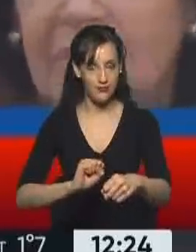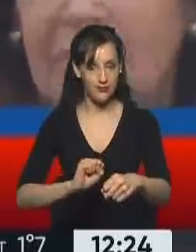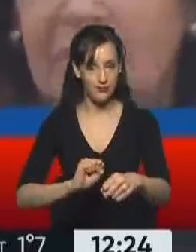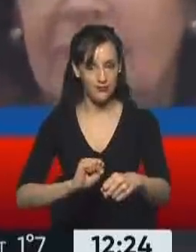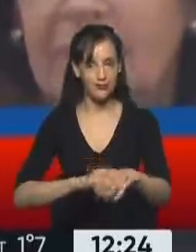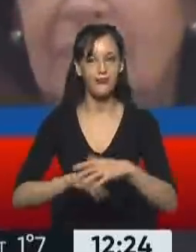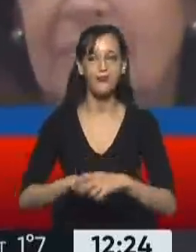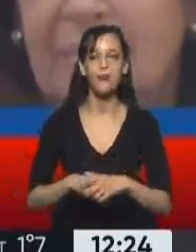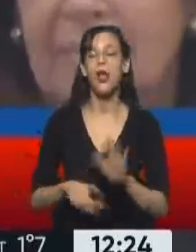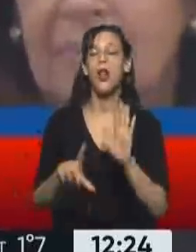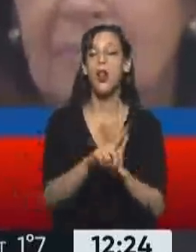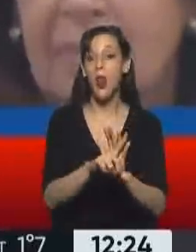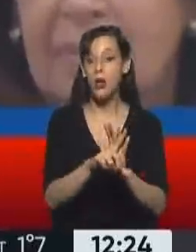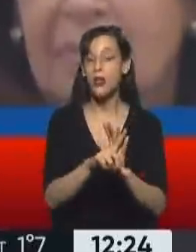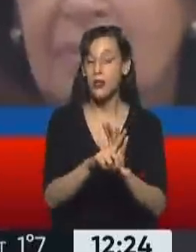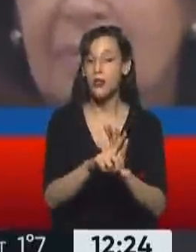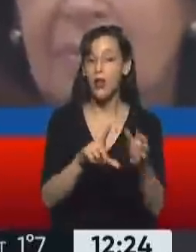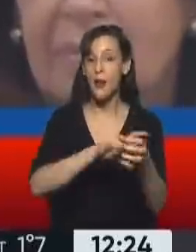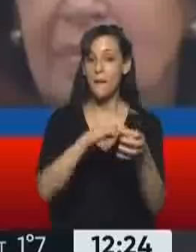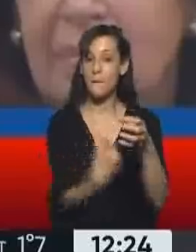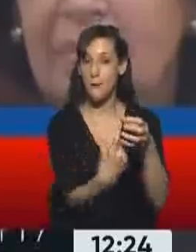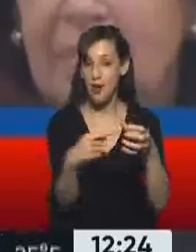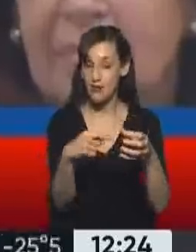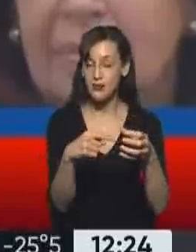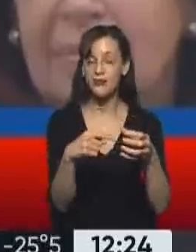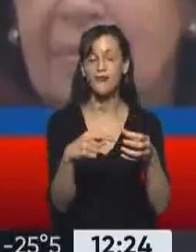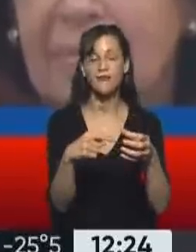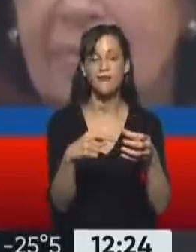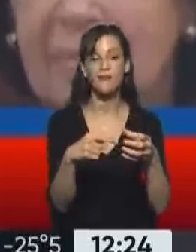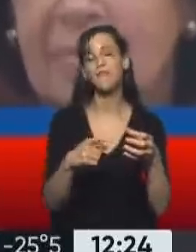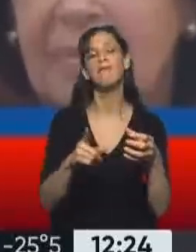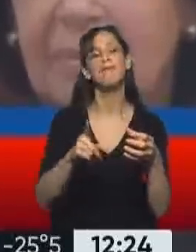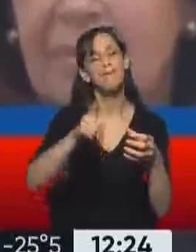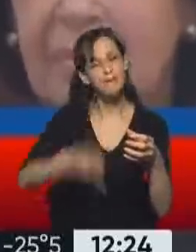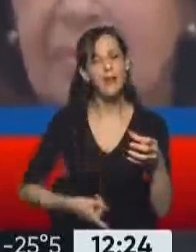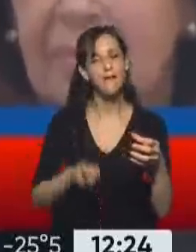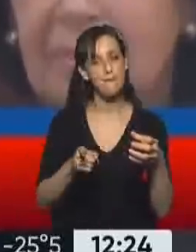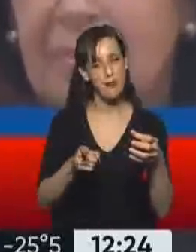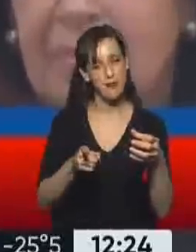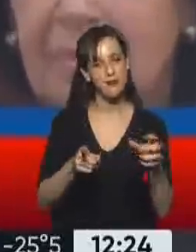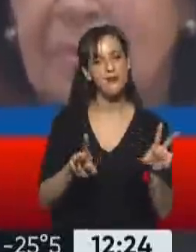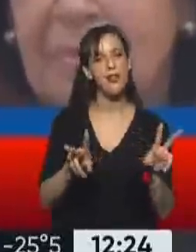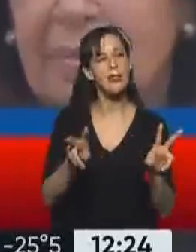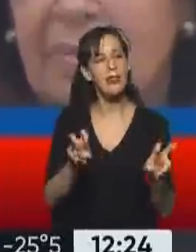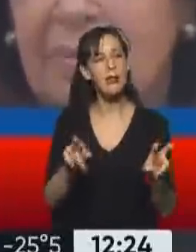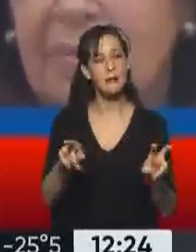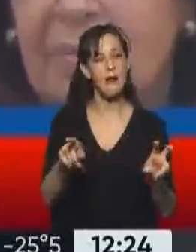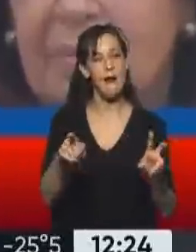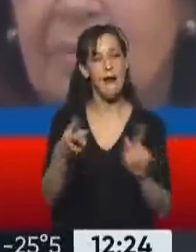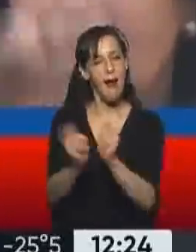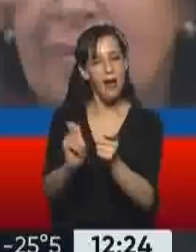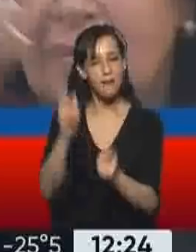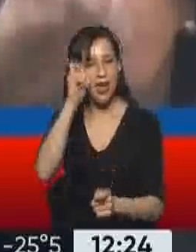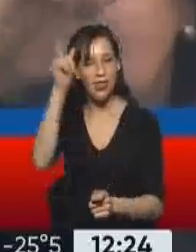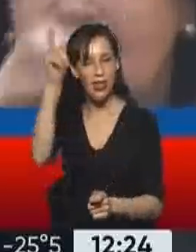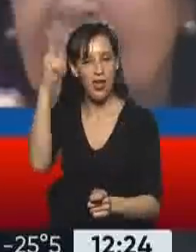Esta ley de envases viene también a poner en crisis ese sistema de creencias